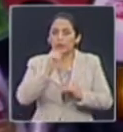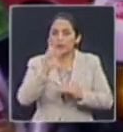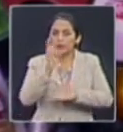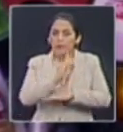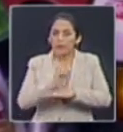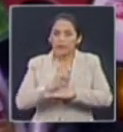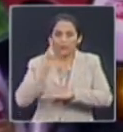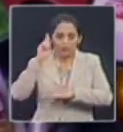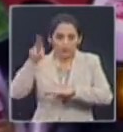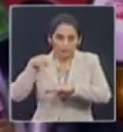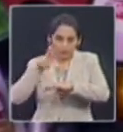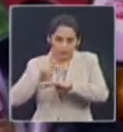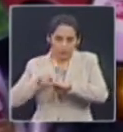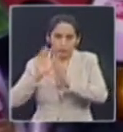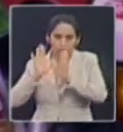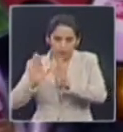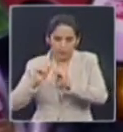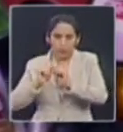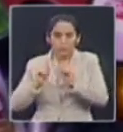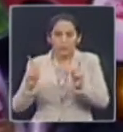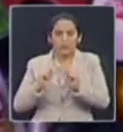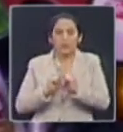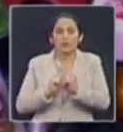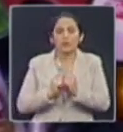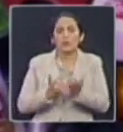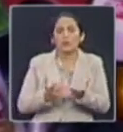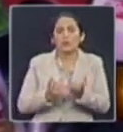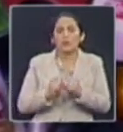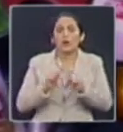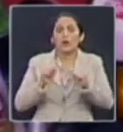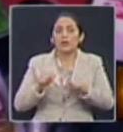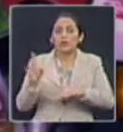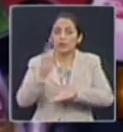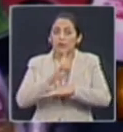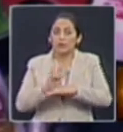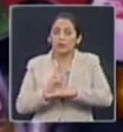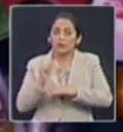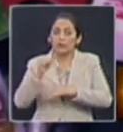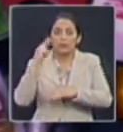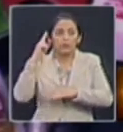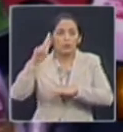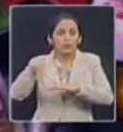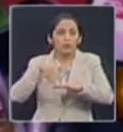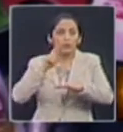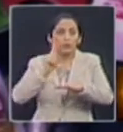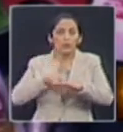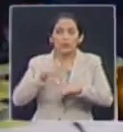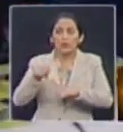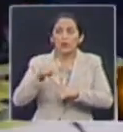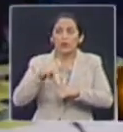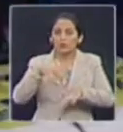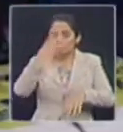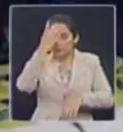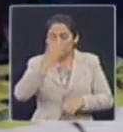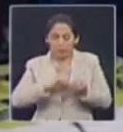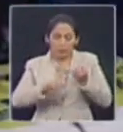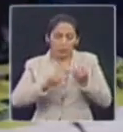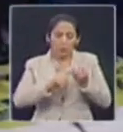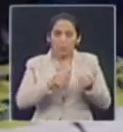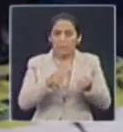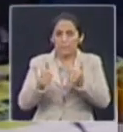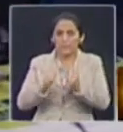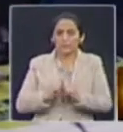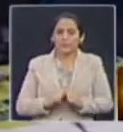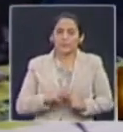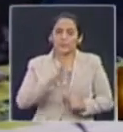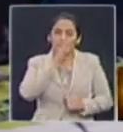no está reunida la convención y los actos que ha realizado la Dirección Nacional son todos ellos legítimos. En cuanto a la asistencia del